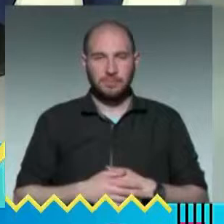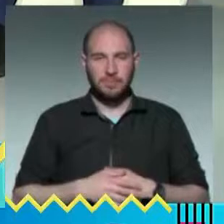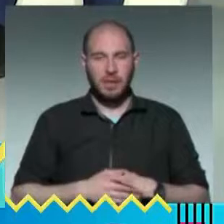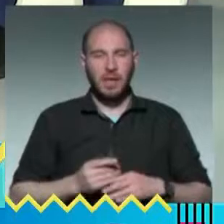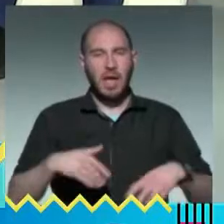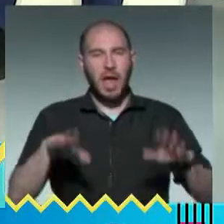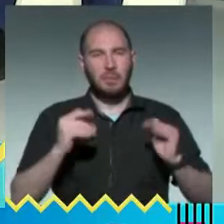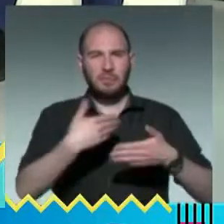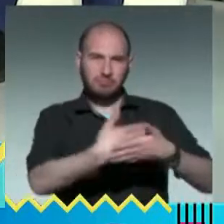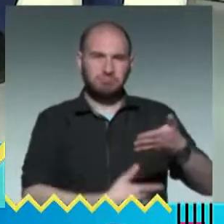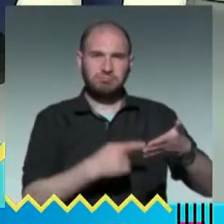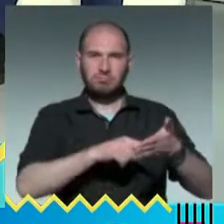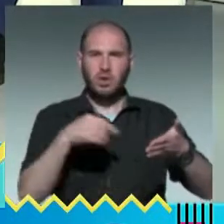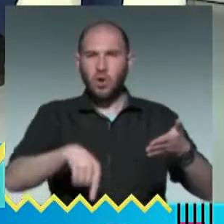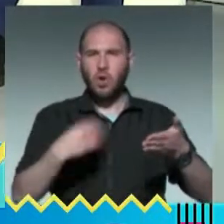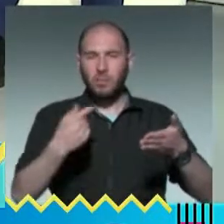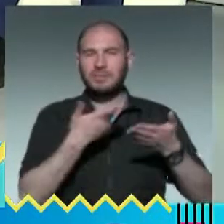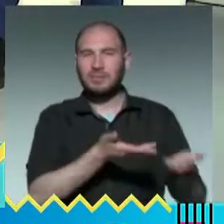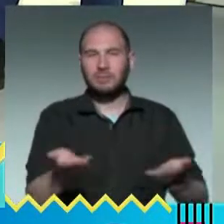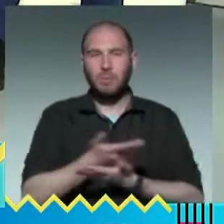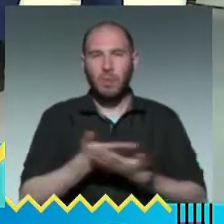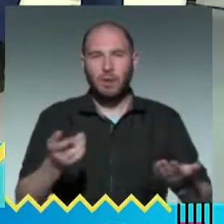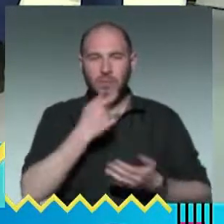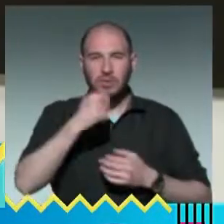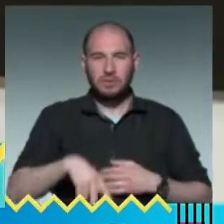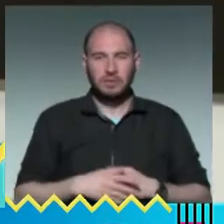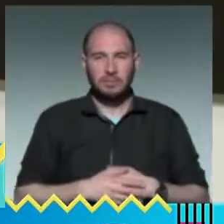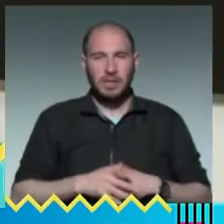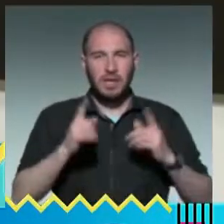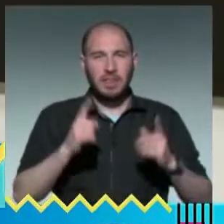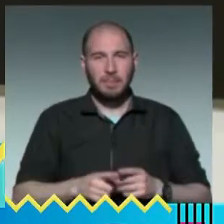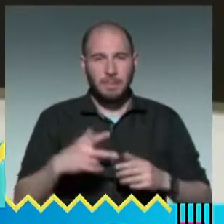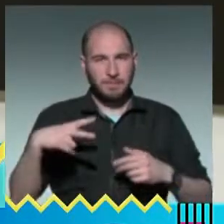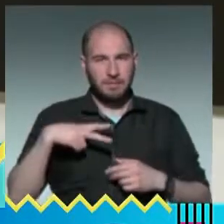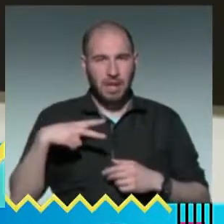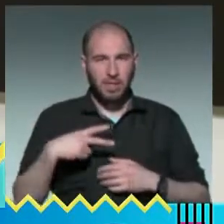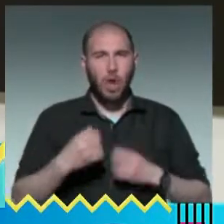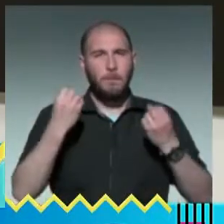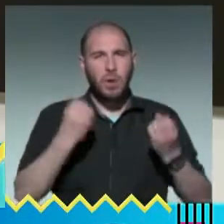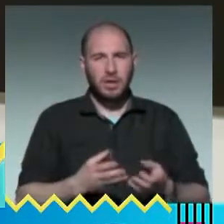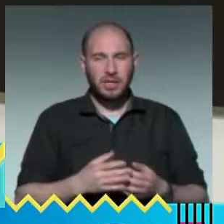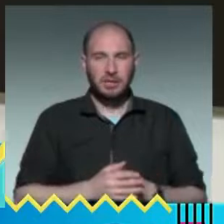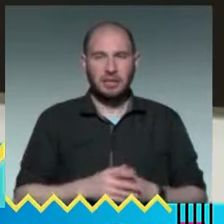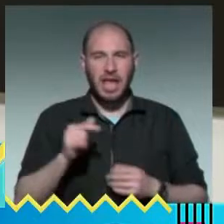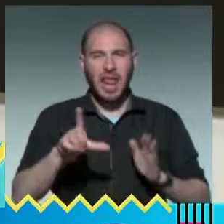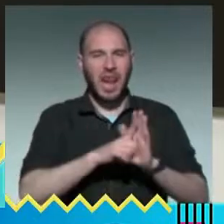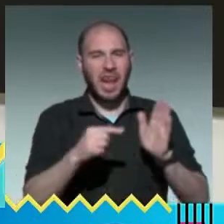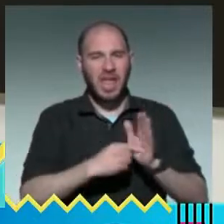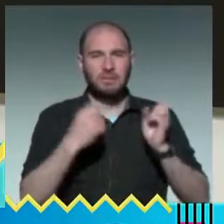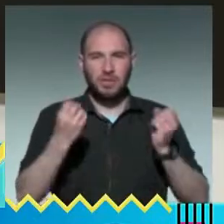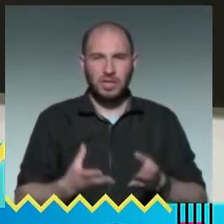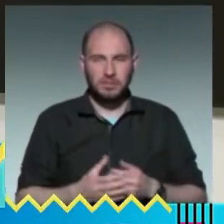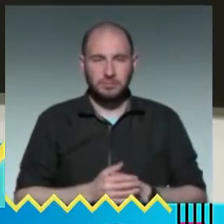quizás hacer como un diagnóstico, ¿no? del servicio público en la provincia de Mendoza, también el privado, y por qué se llega a esta ley y